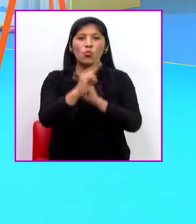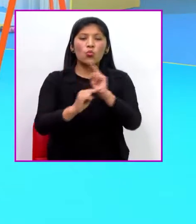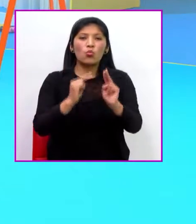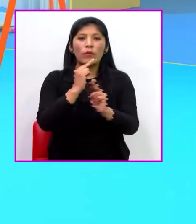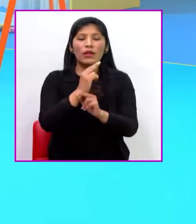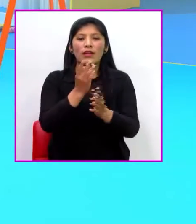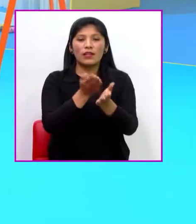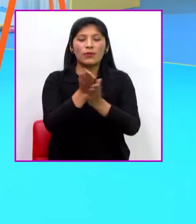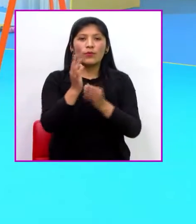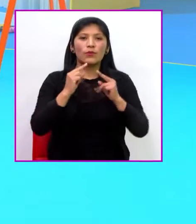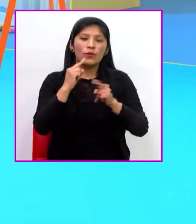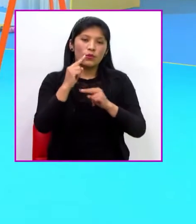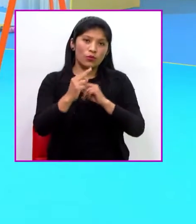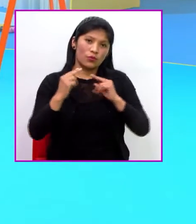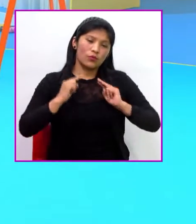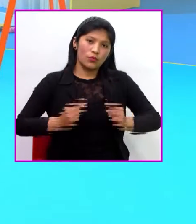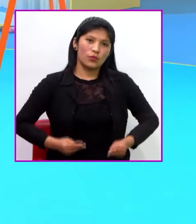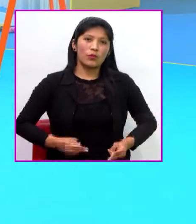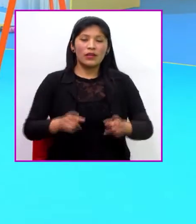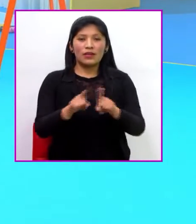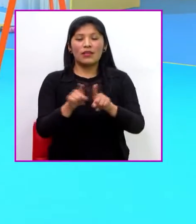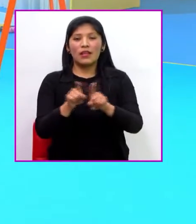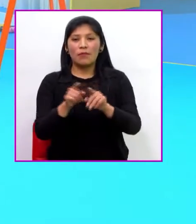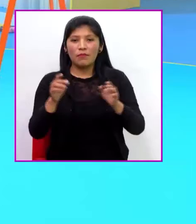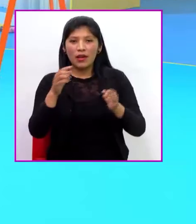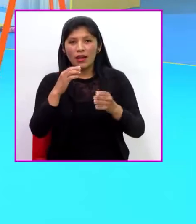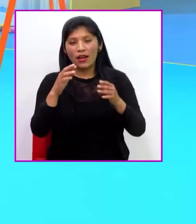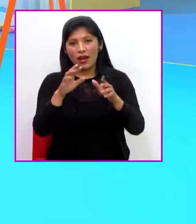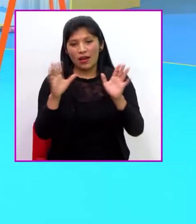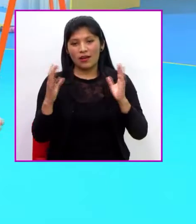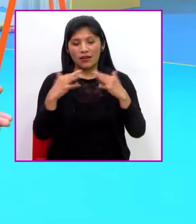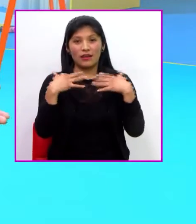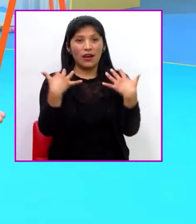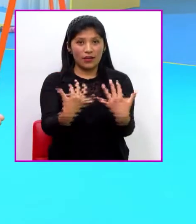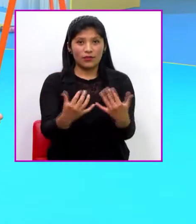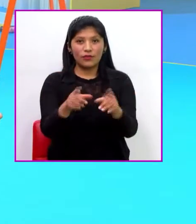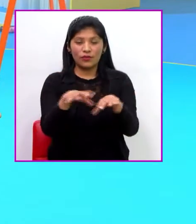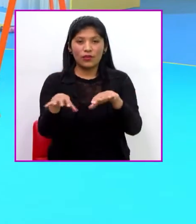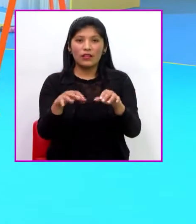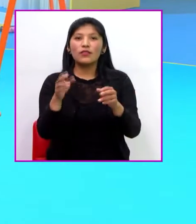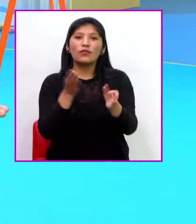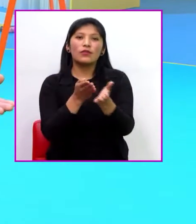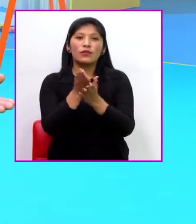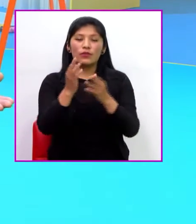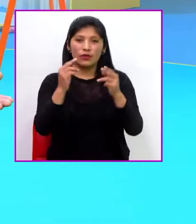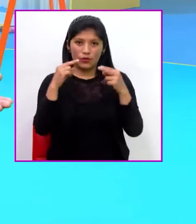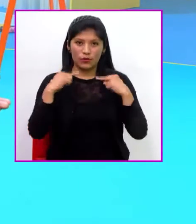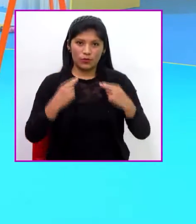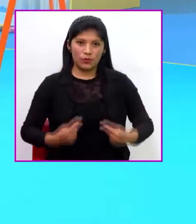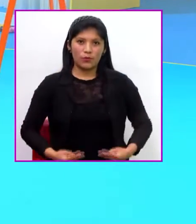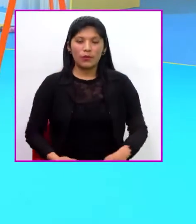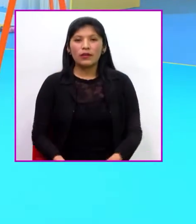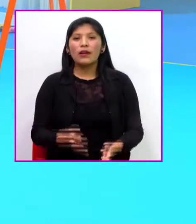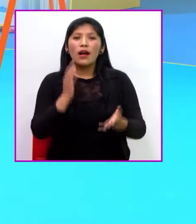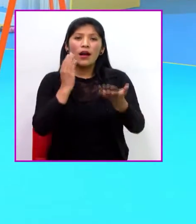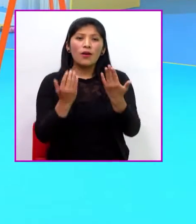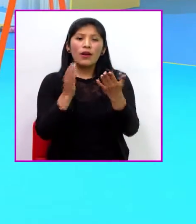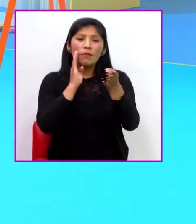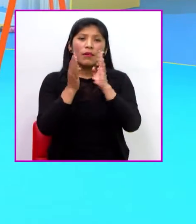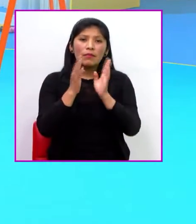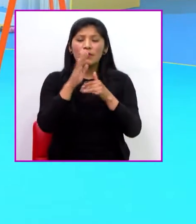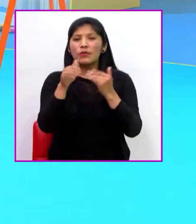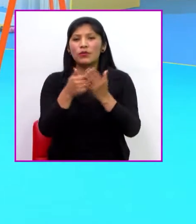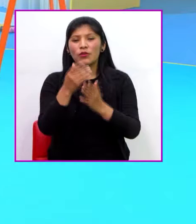también la Convención de los Derechos Humanos. Vamos a hablar primero con relación a la